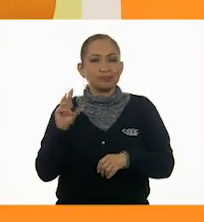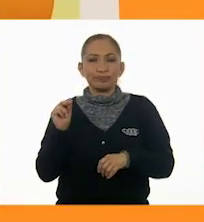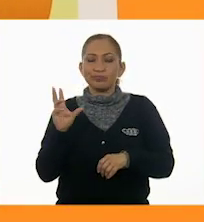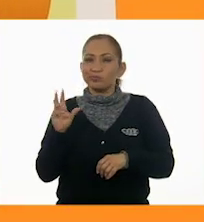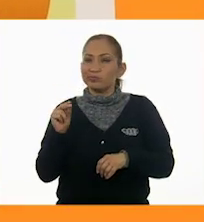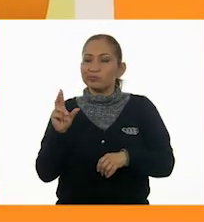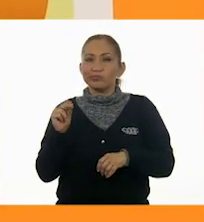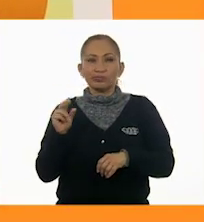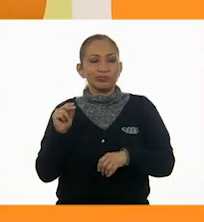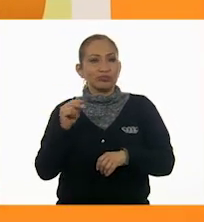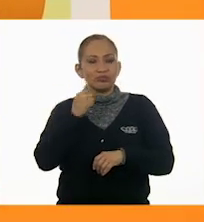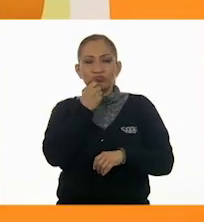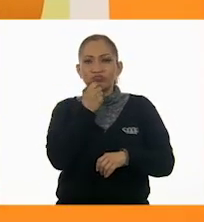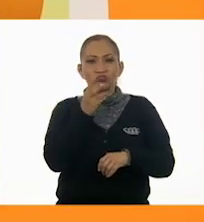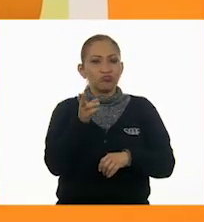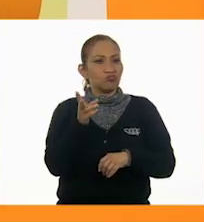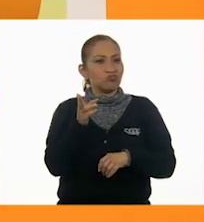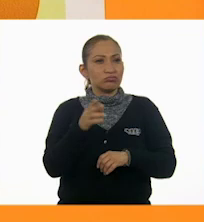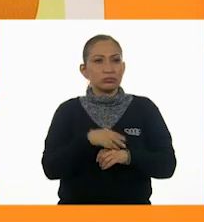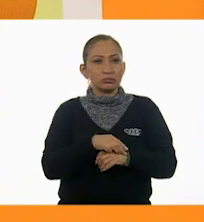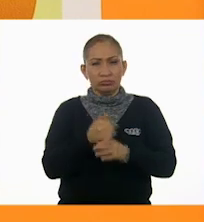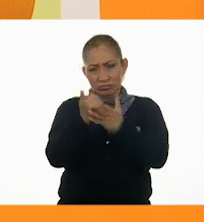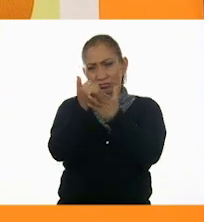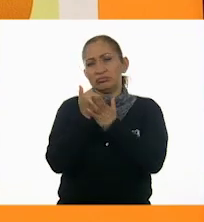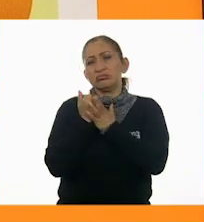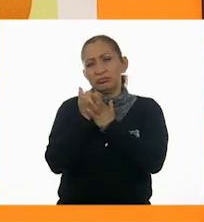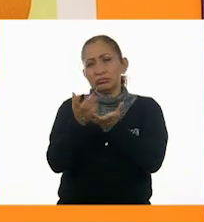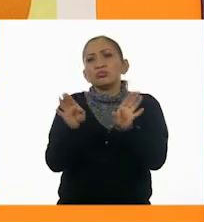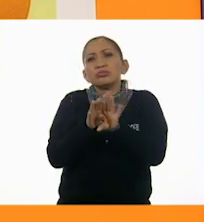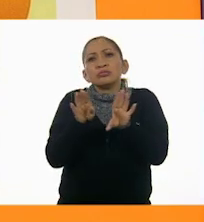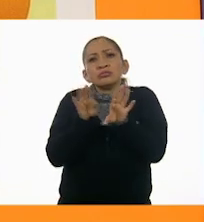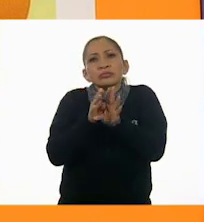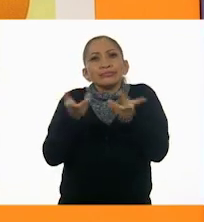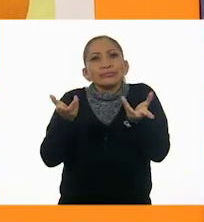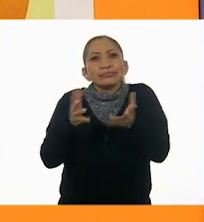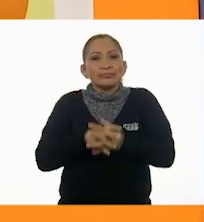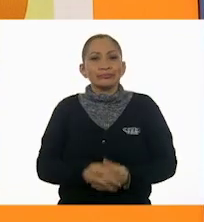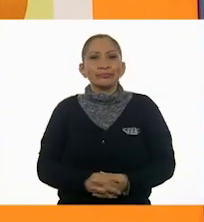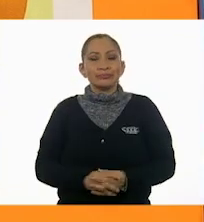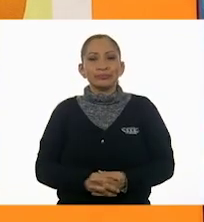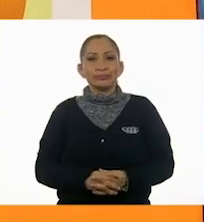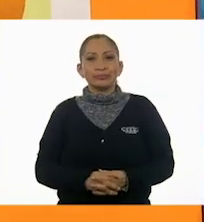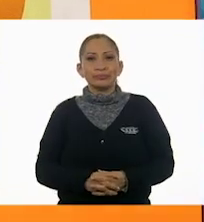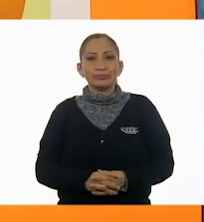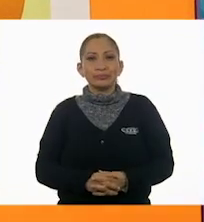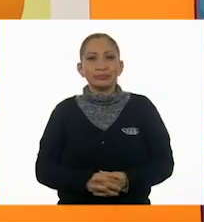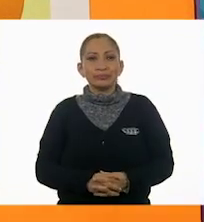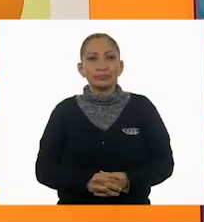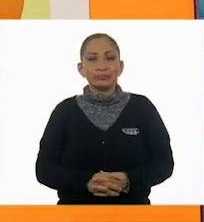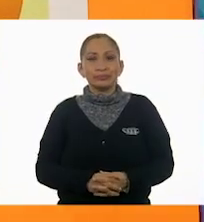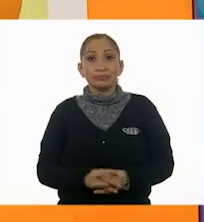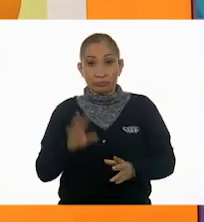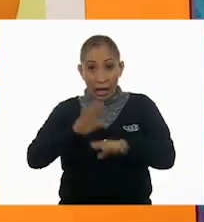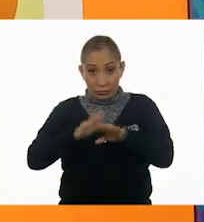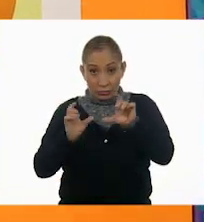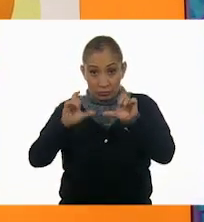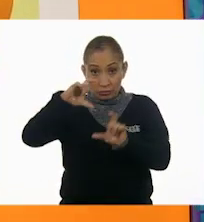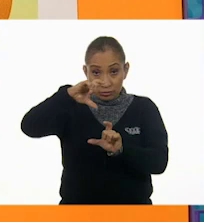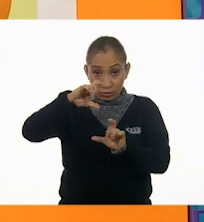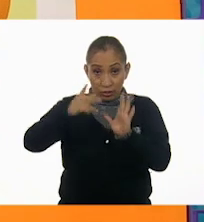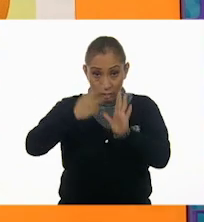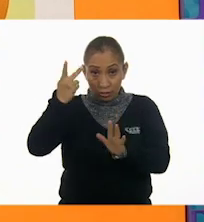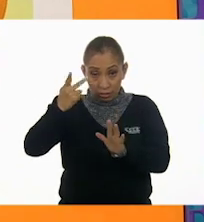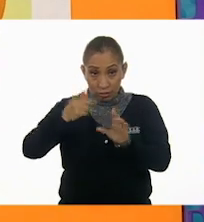No, creo que tampoco queda así. Ayúdenos en casa, ¿cómo lo hacemos? Que la giremos. ¿Cómo?